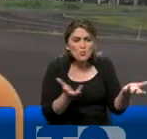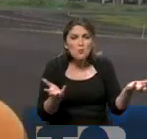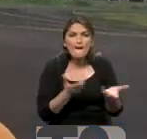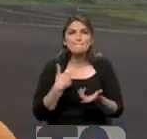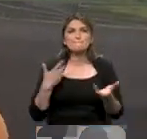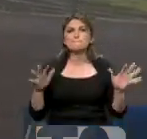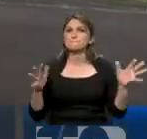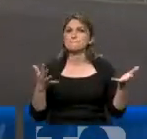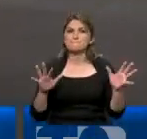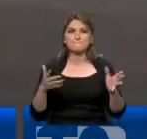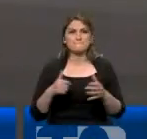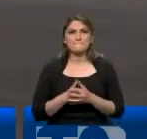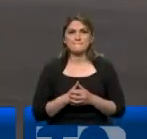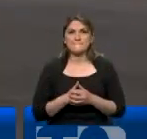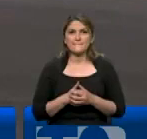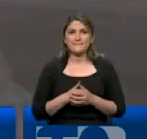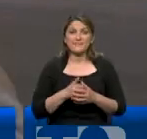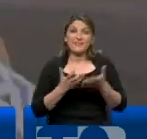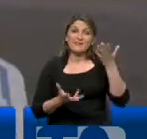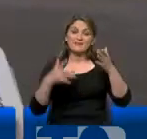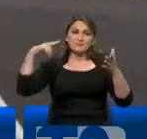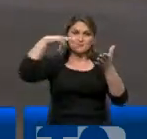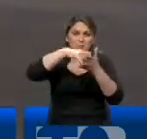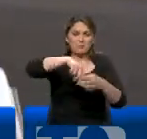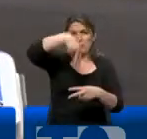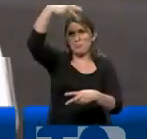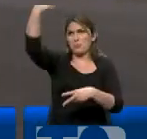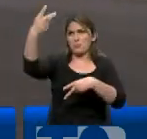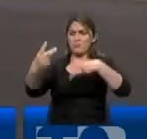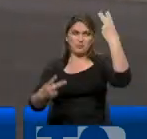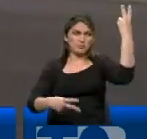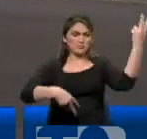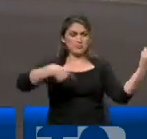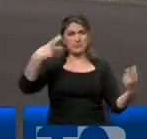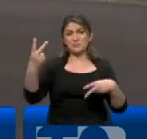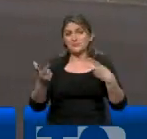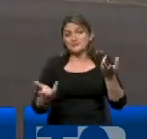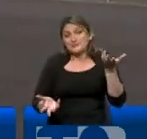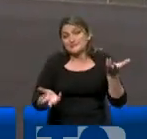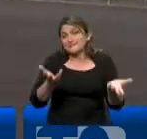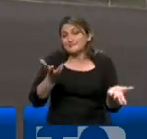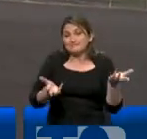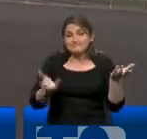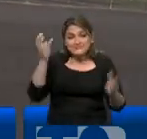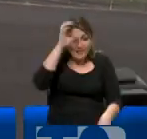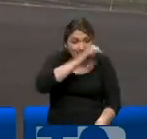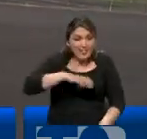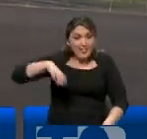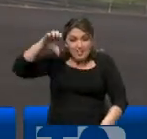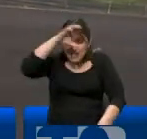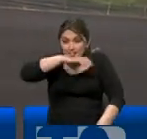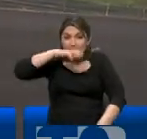cuerpos aparentemente salieron despedidos de la avioneta. Todavía continúa la búsqueda porque